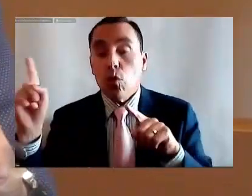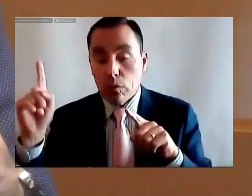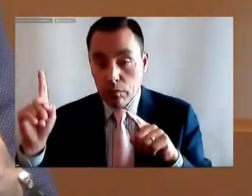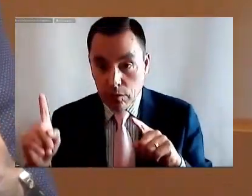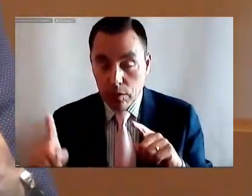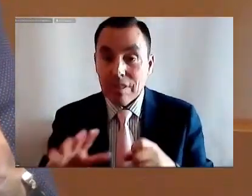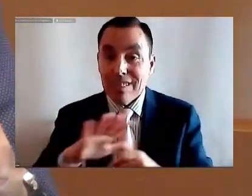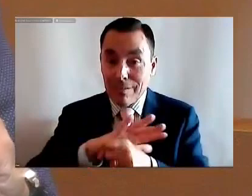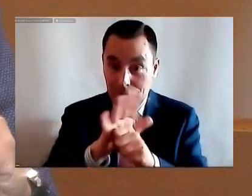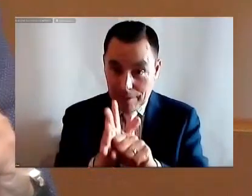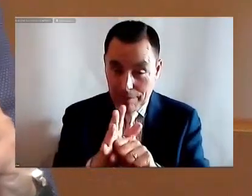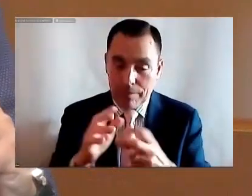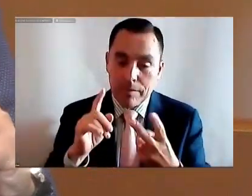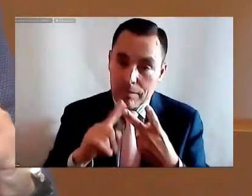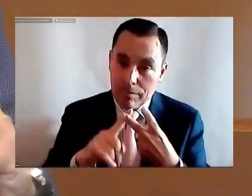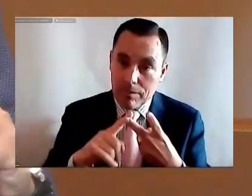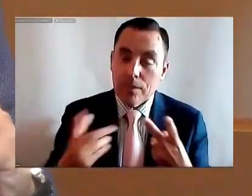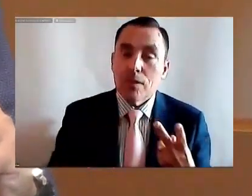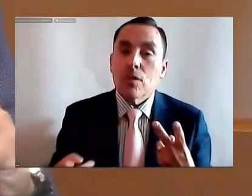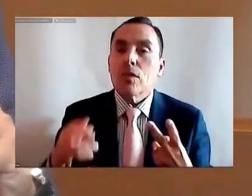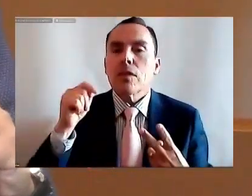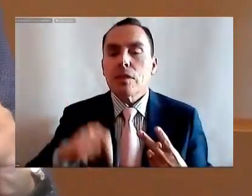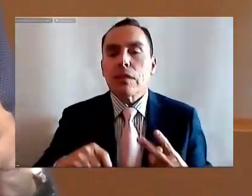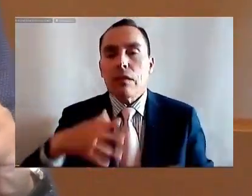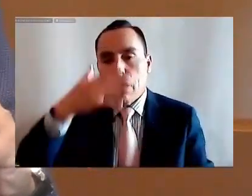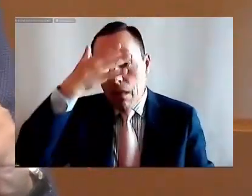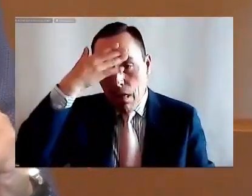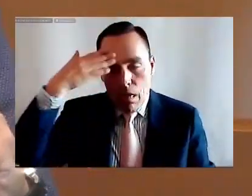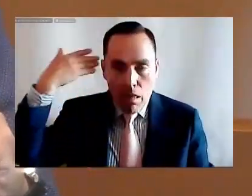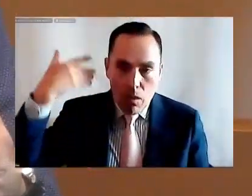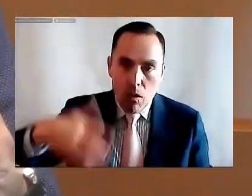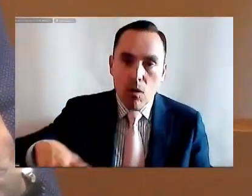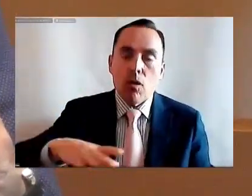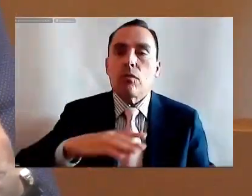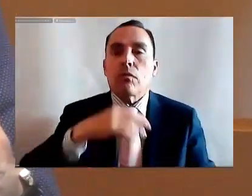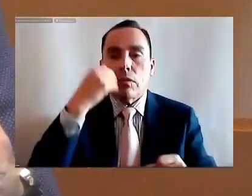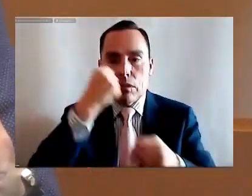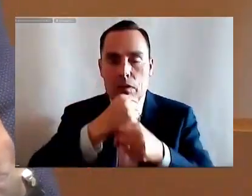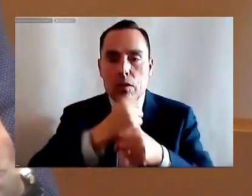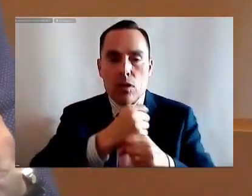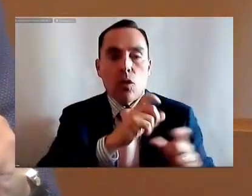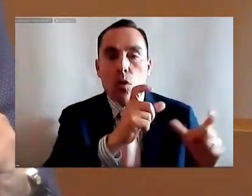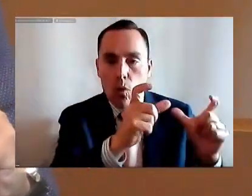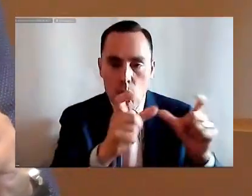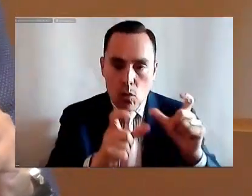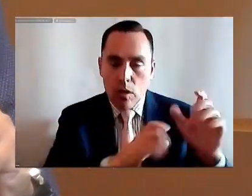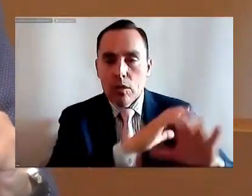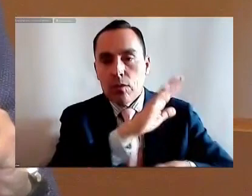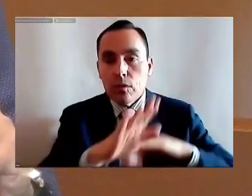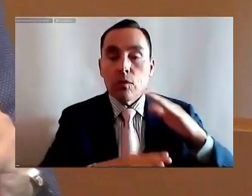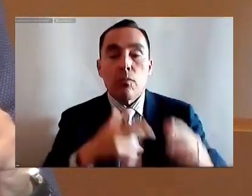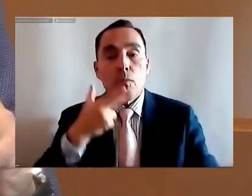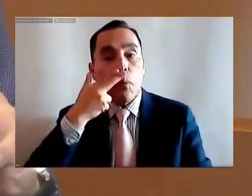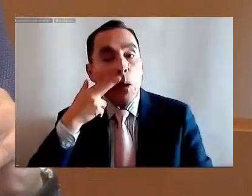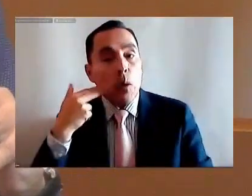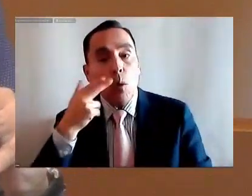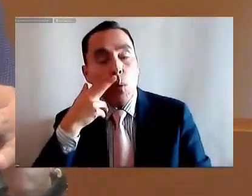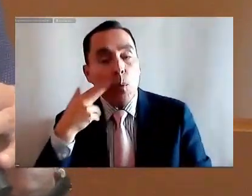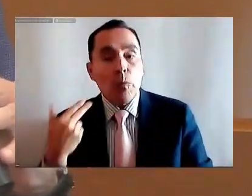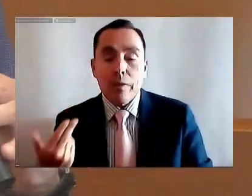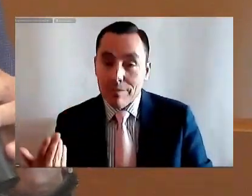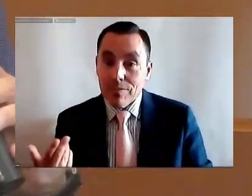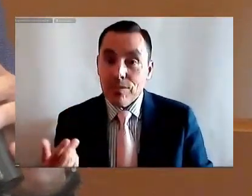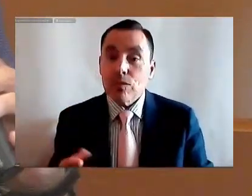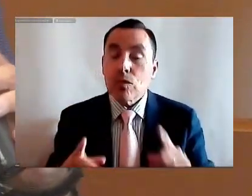pandemia es lo arduo que es el trabajo de cuidado. Lo evidenció por lo menos para los hombres, ¿no? Había un